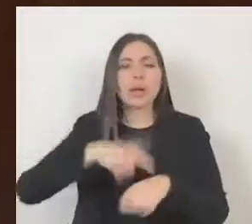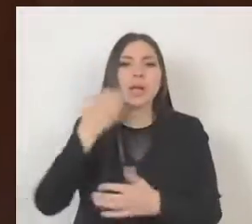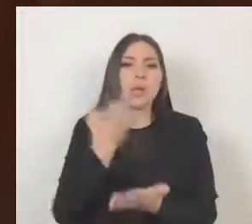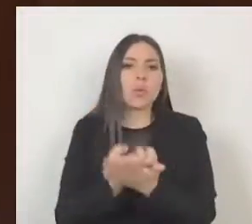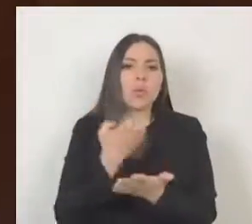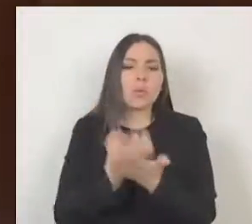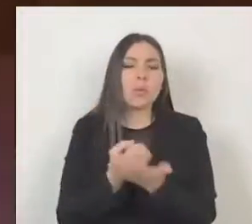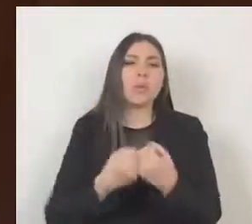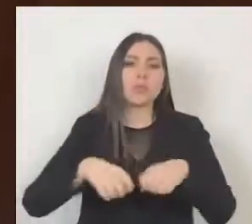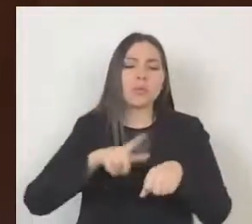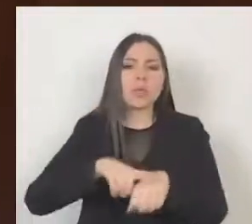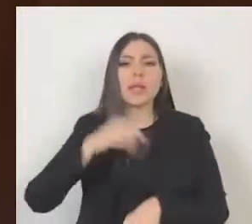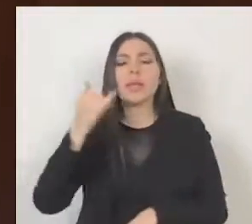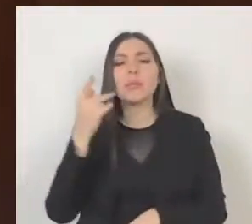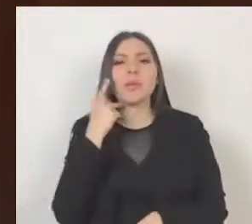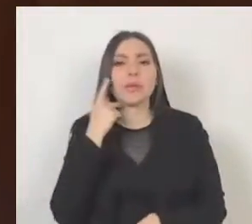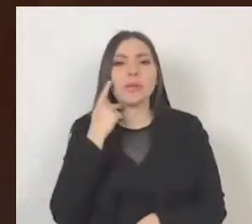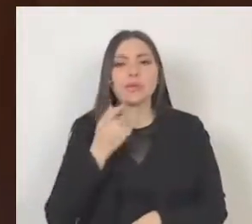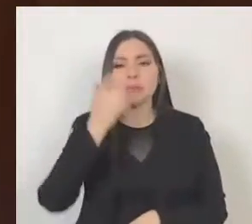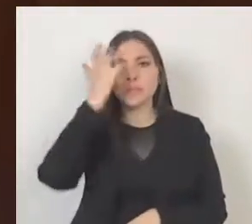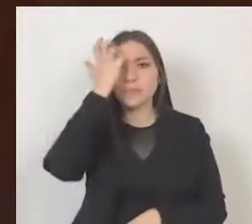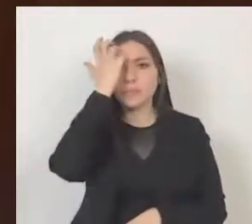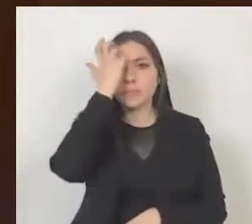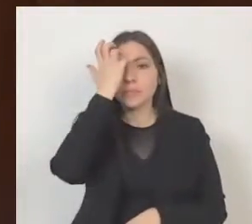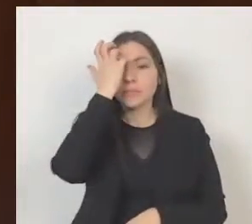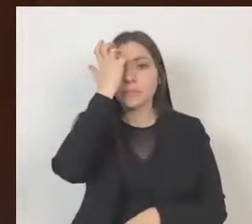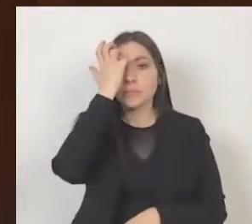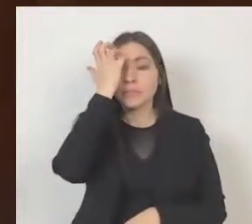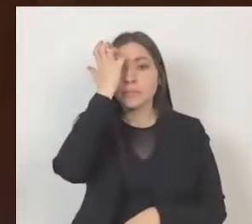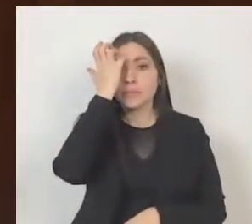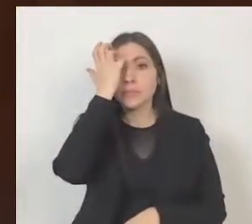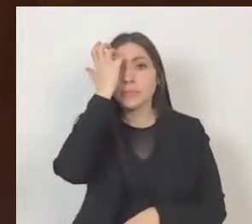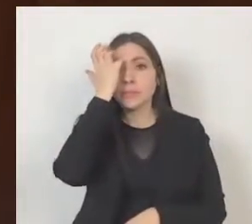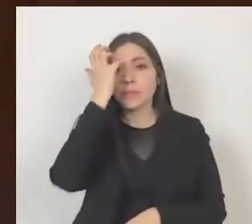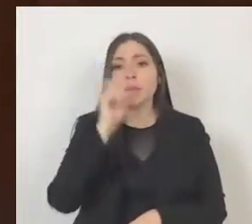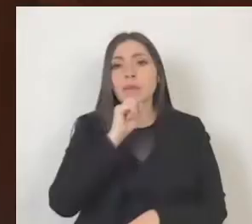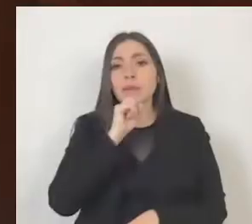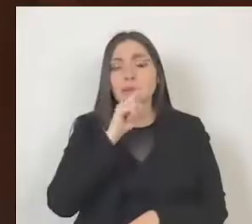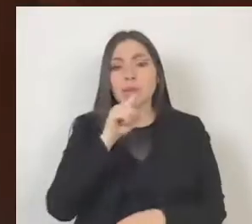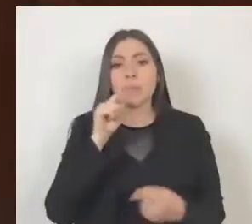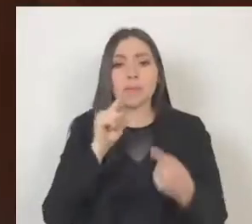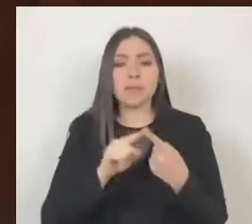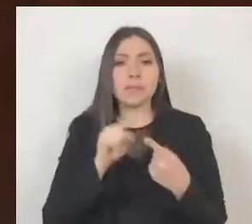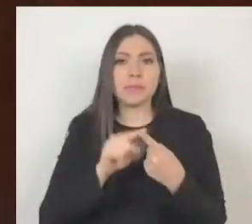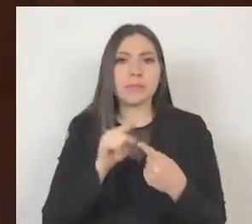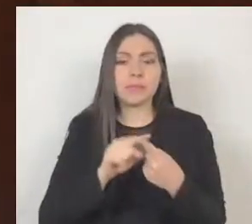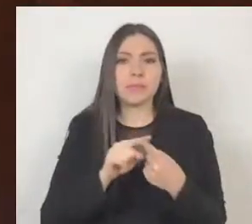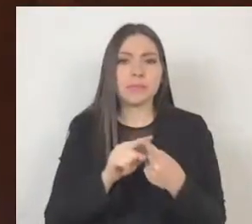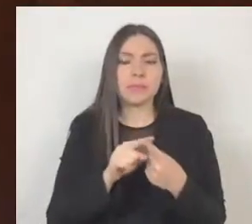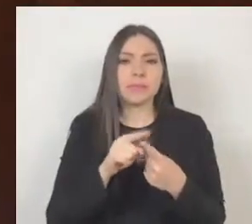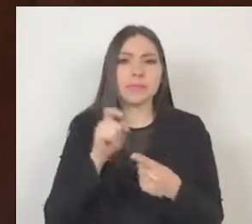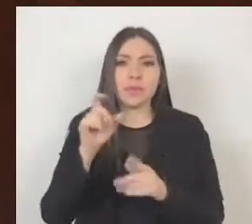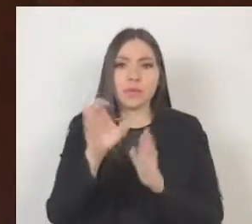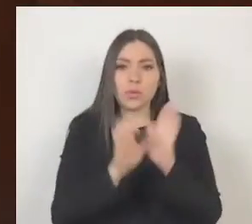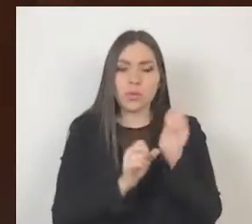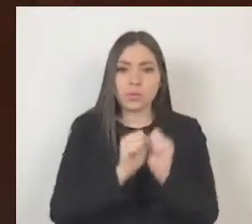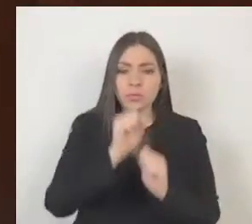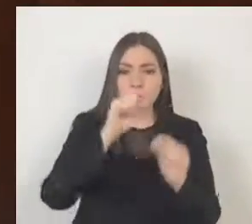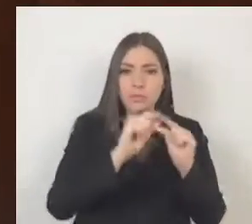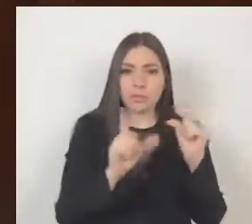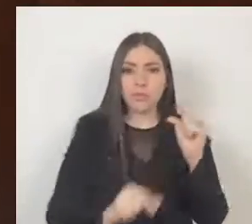políticas. De igual forma, el citado precepto constitucional dispone que tanto la